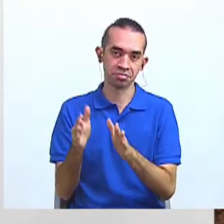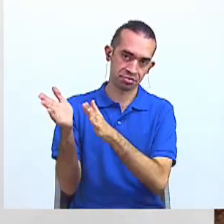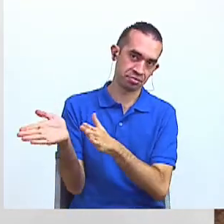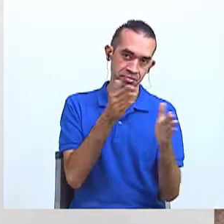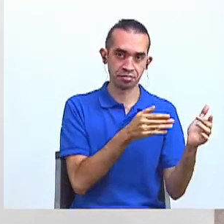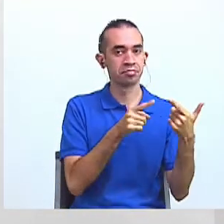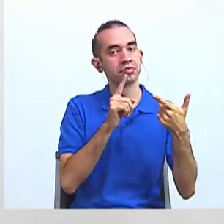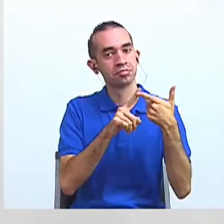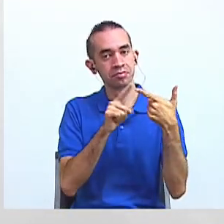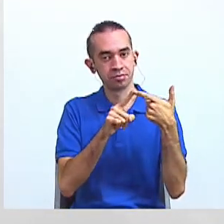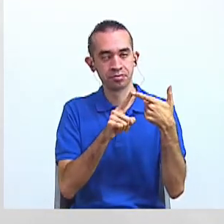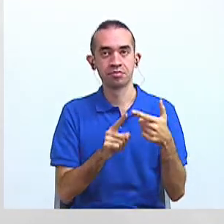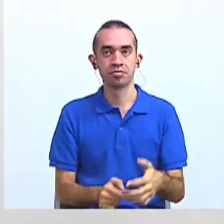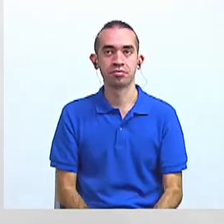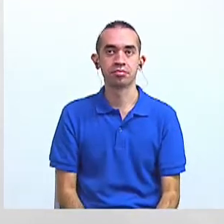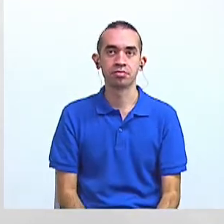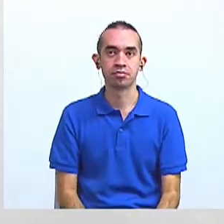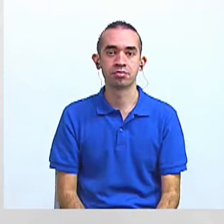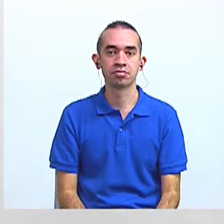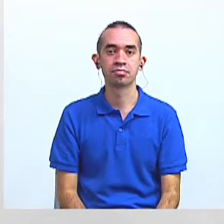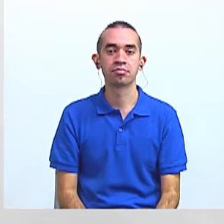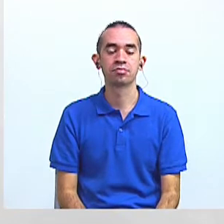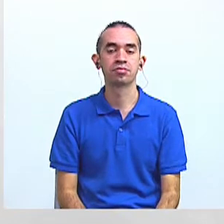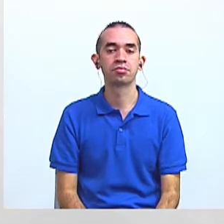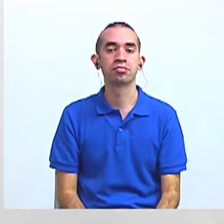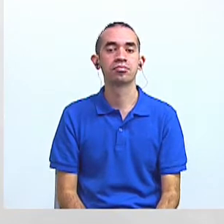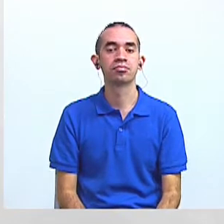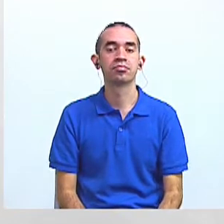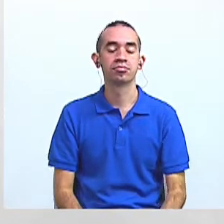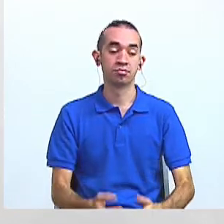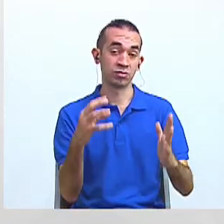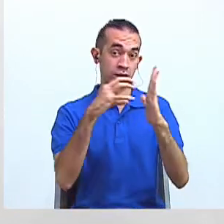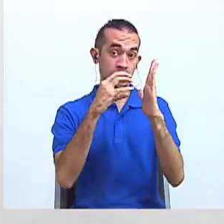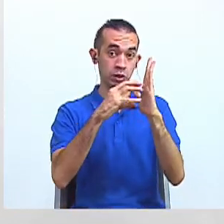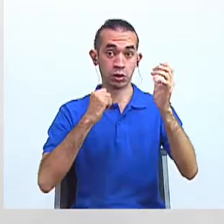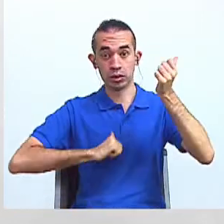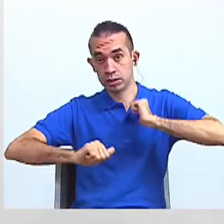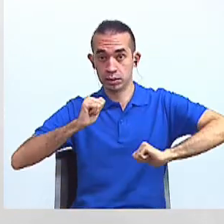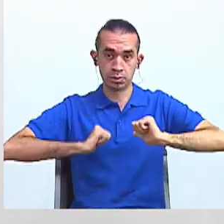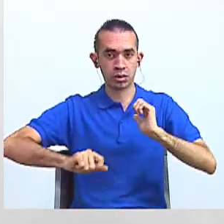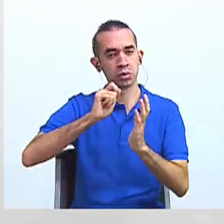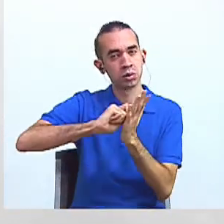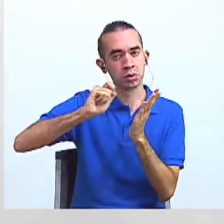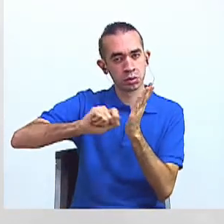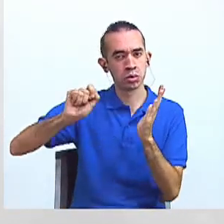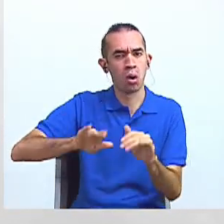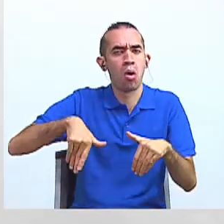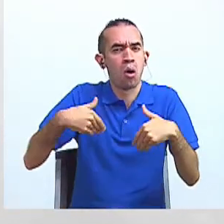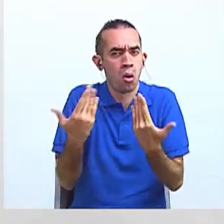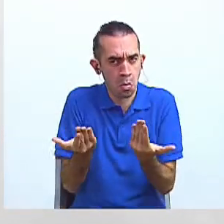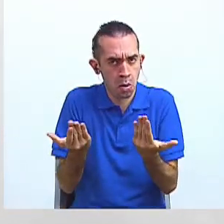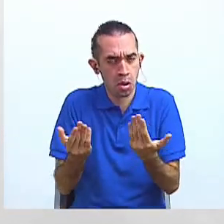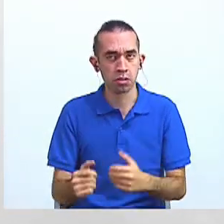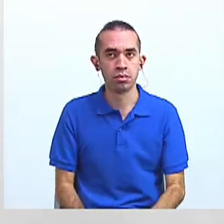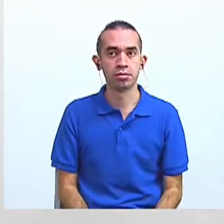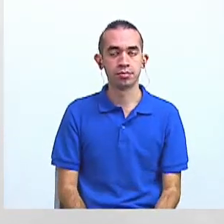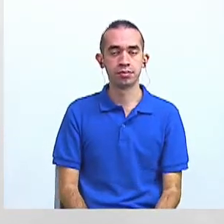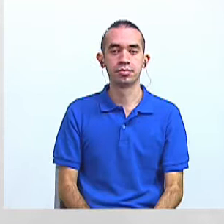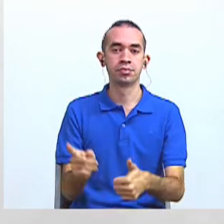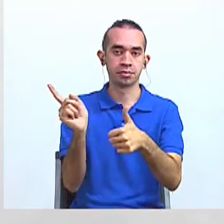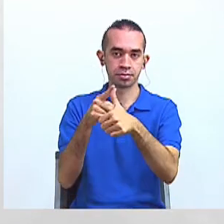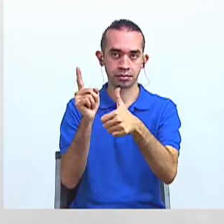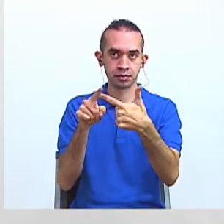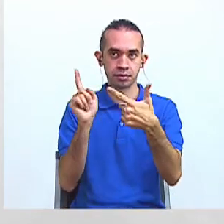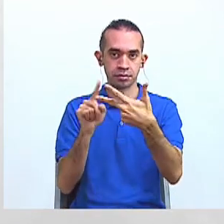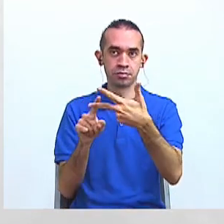segunda pregunta. ¿Cómo están escritos los textos dramáticos? Veamos las